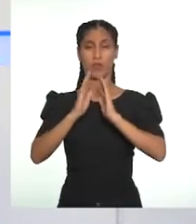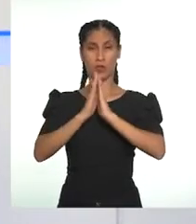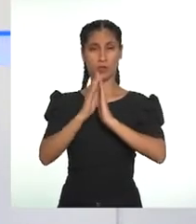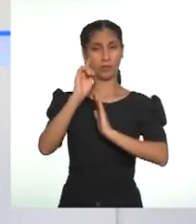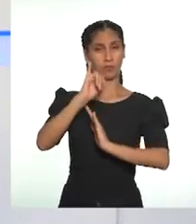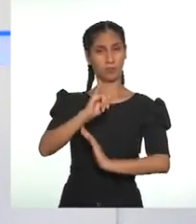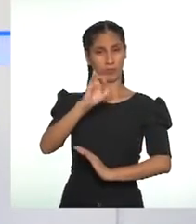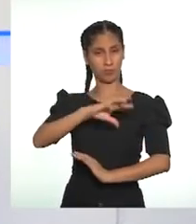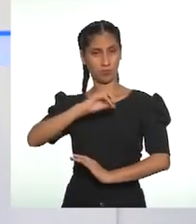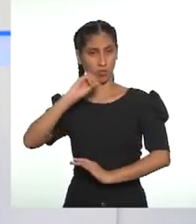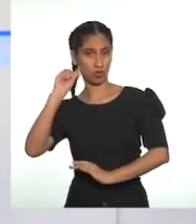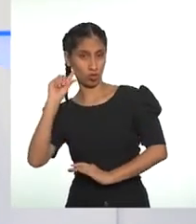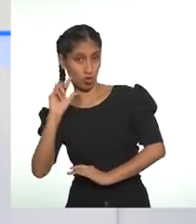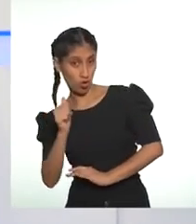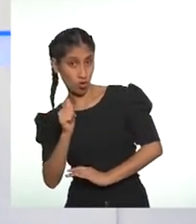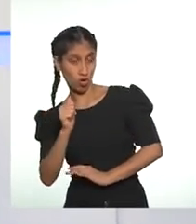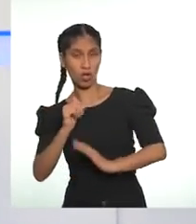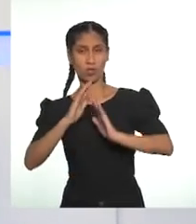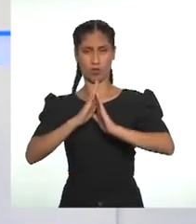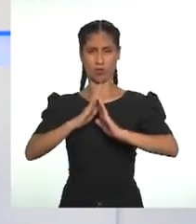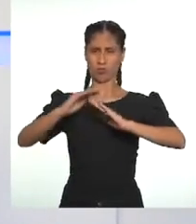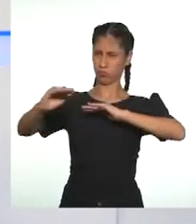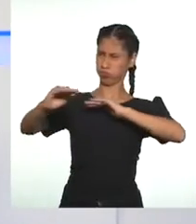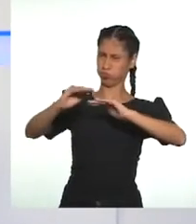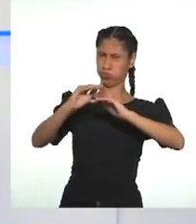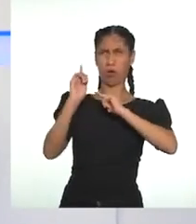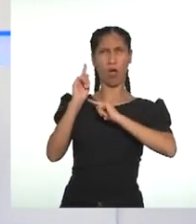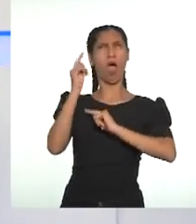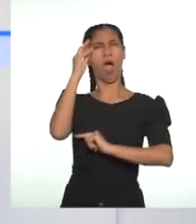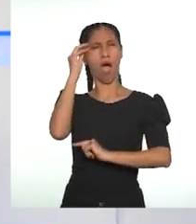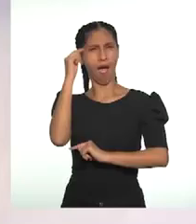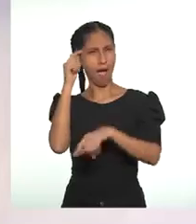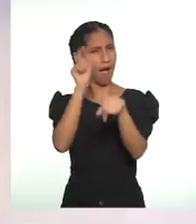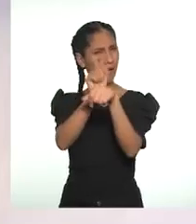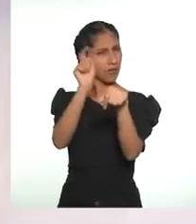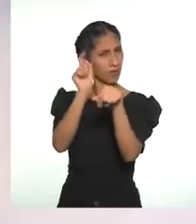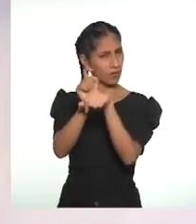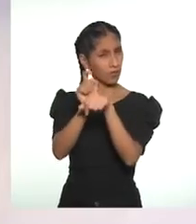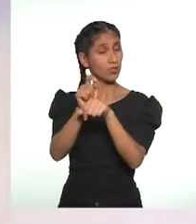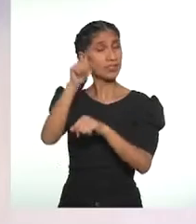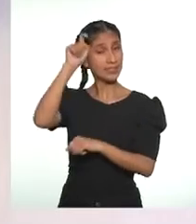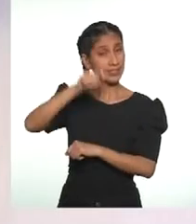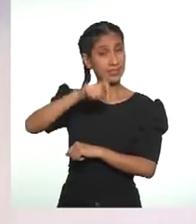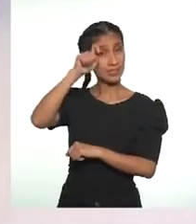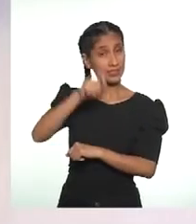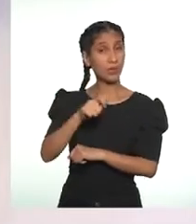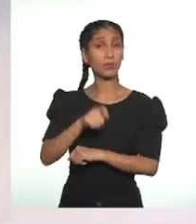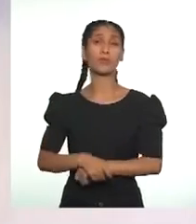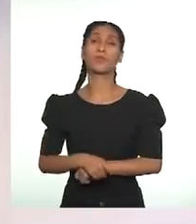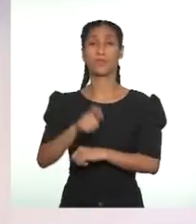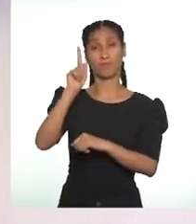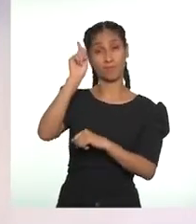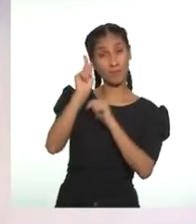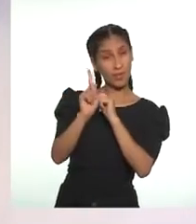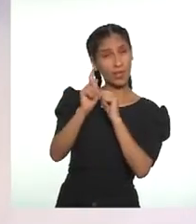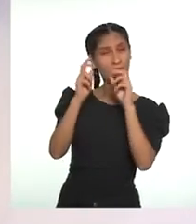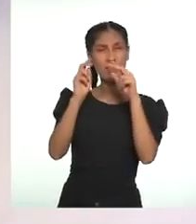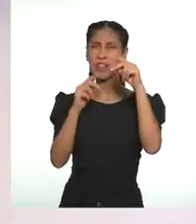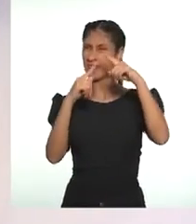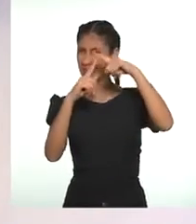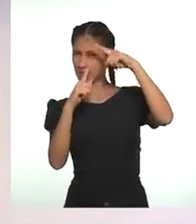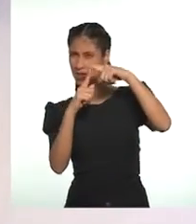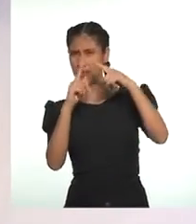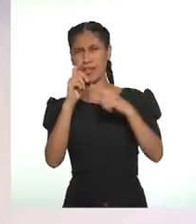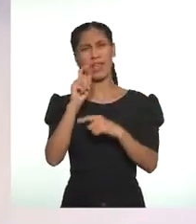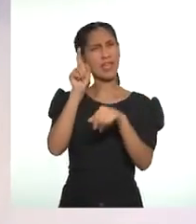está aprendiendo algo, necesitas de alguien que te instruya. Claro, el término instructivo viene de